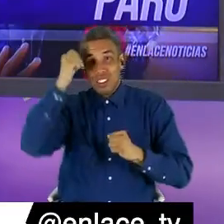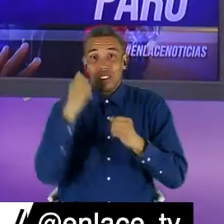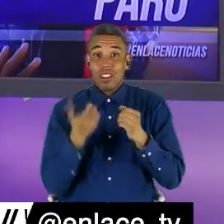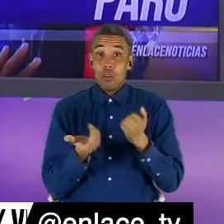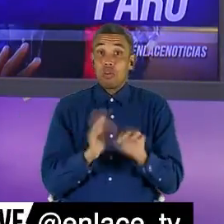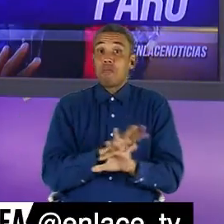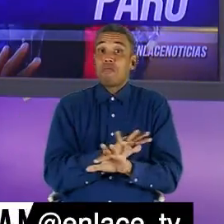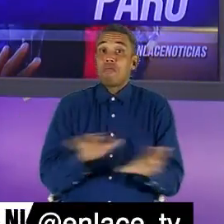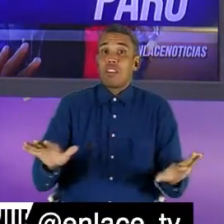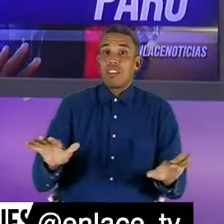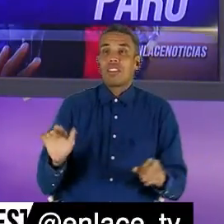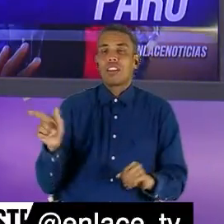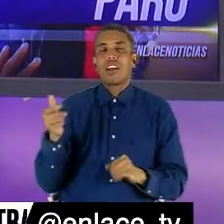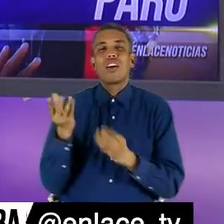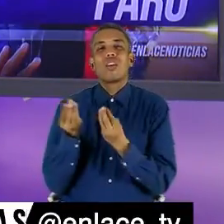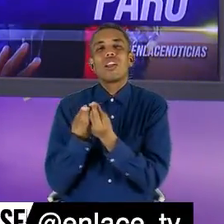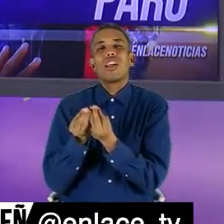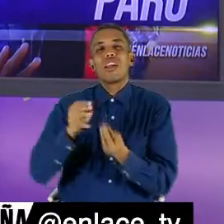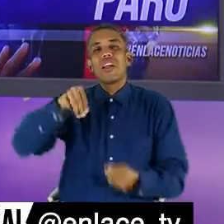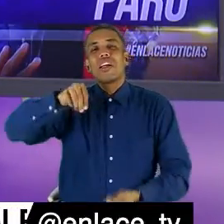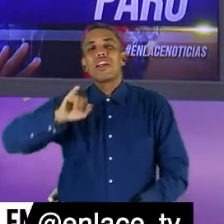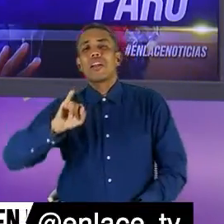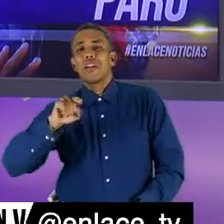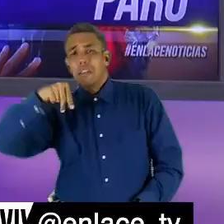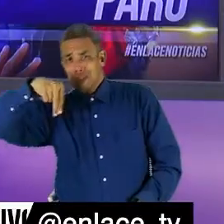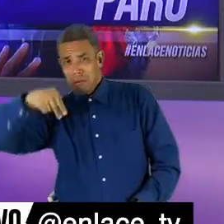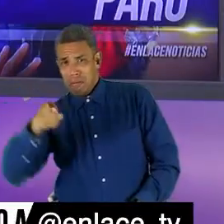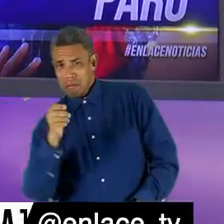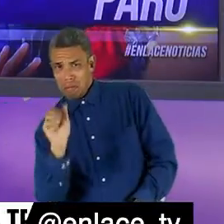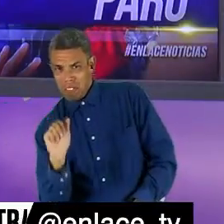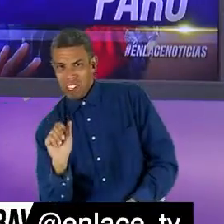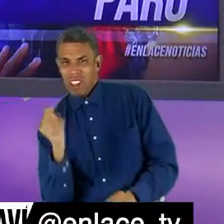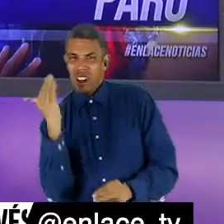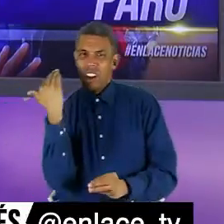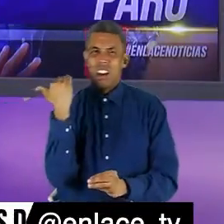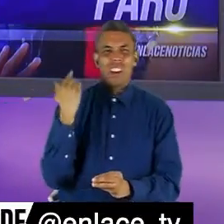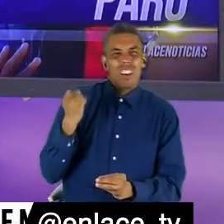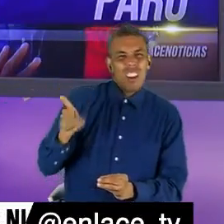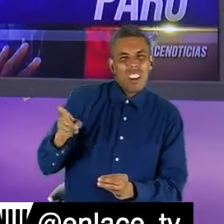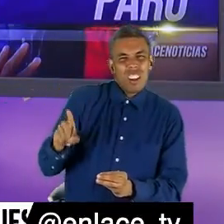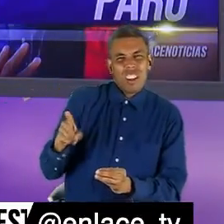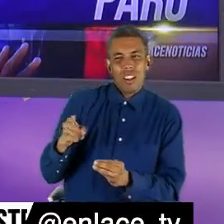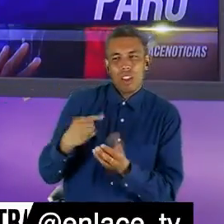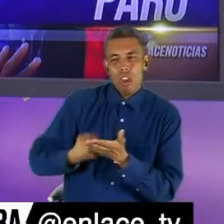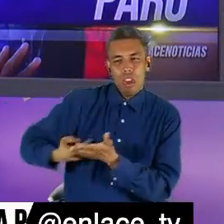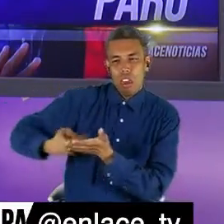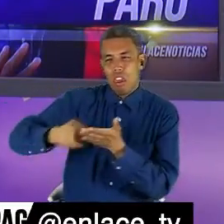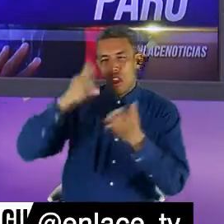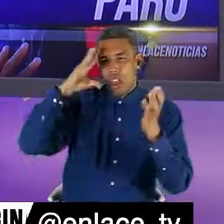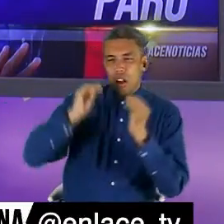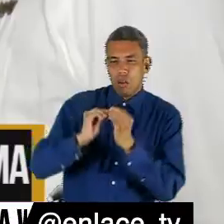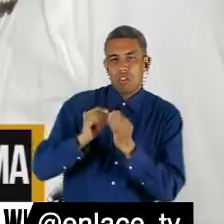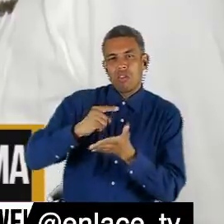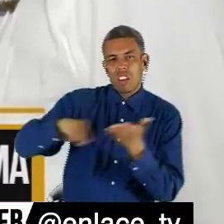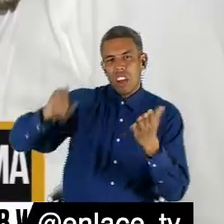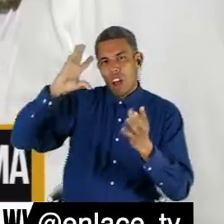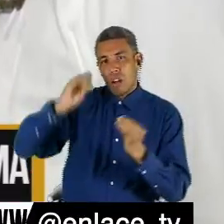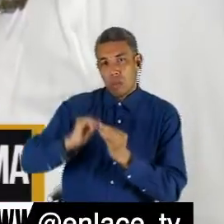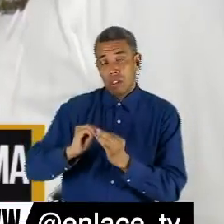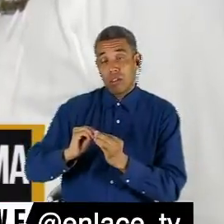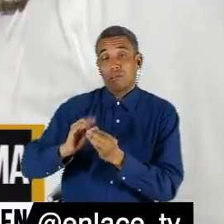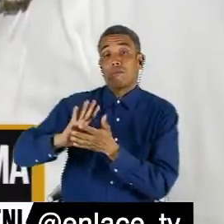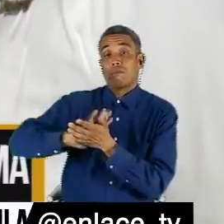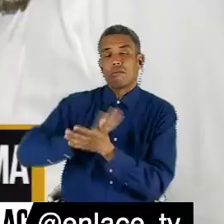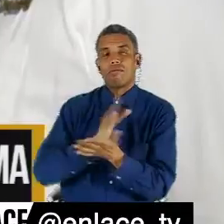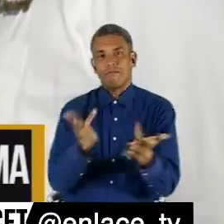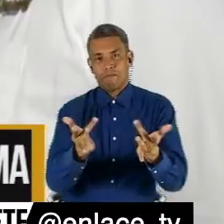de la Minga Nacional que le socializa los compromisos y acuerdos establecidos con la mesa negociadora. José Vidal,